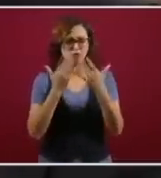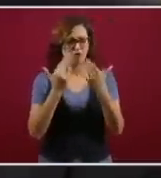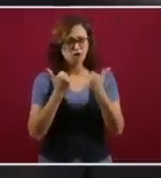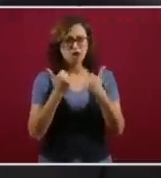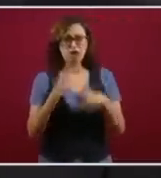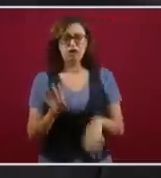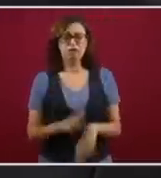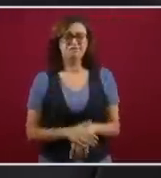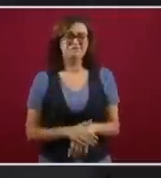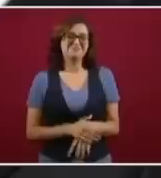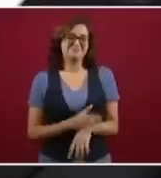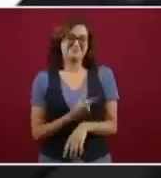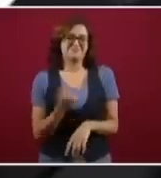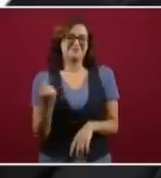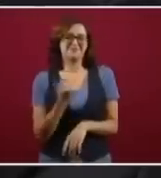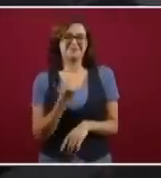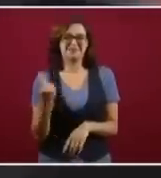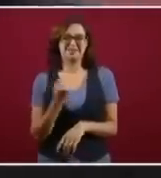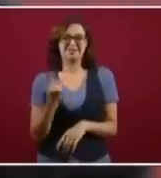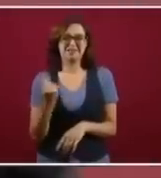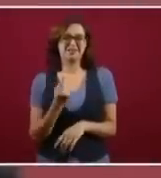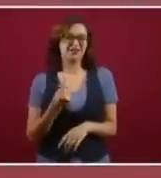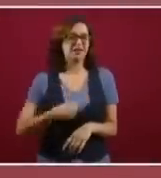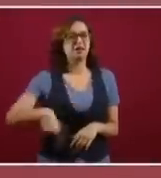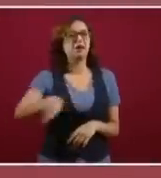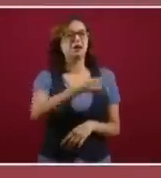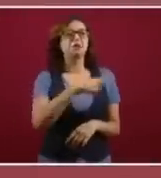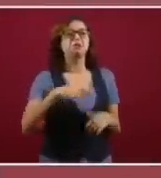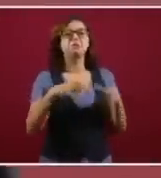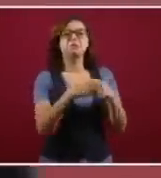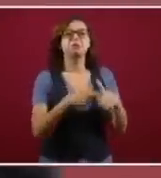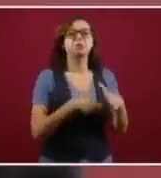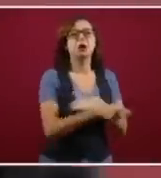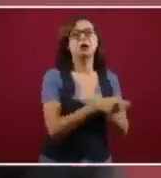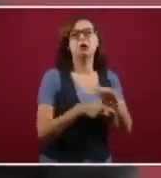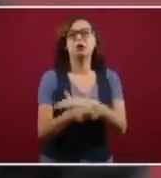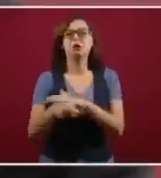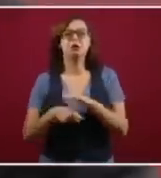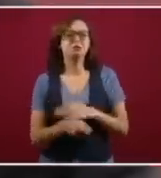porque repartían, maiceaban